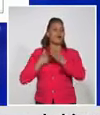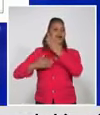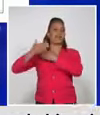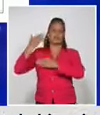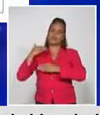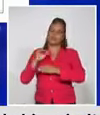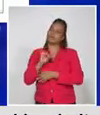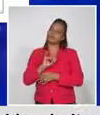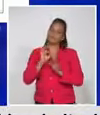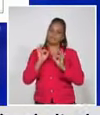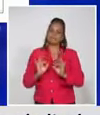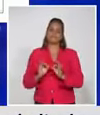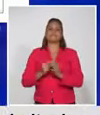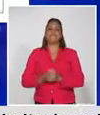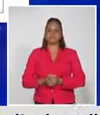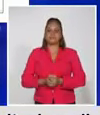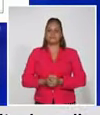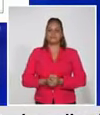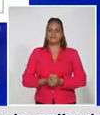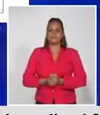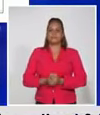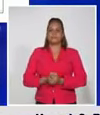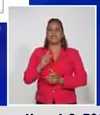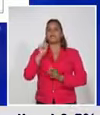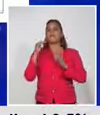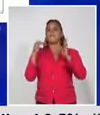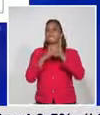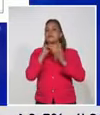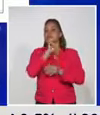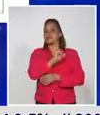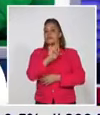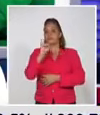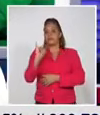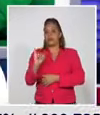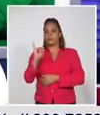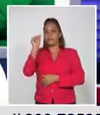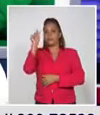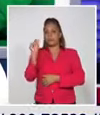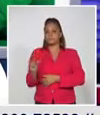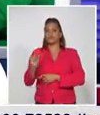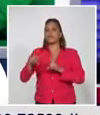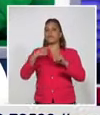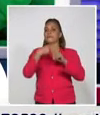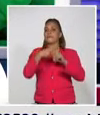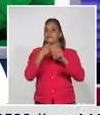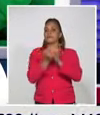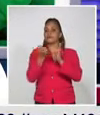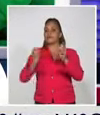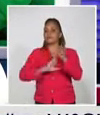anteriormente. De los 1.066 casos que se diagnosticaron ayer, el